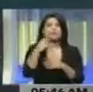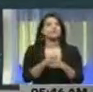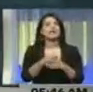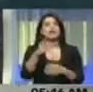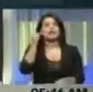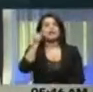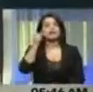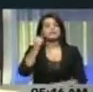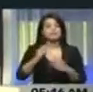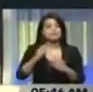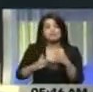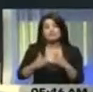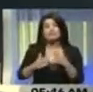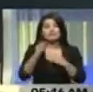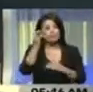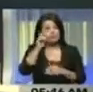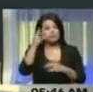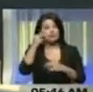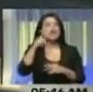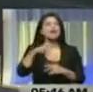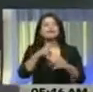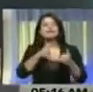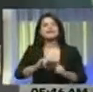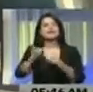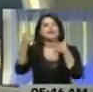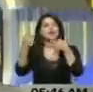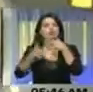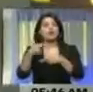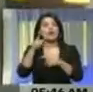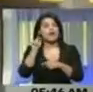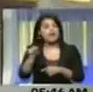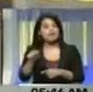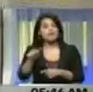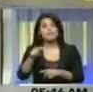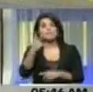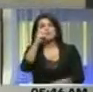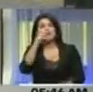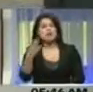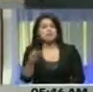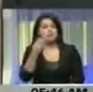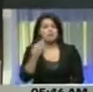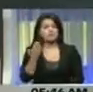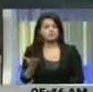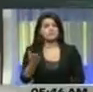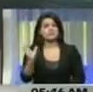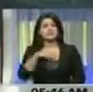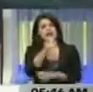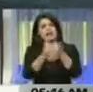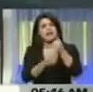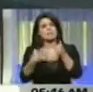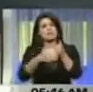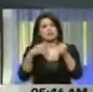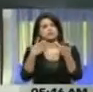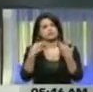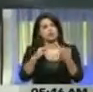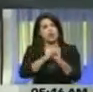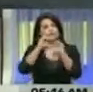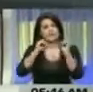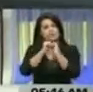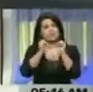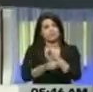Yulimar es hija de la revolución, con apenas 20 años de edad, subcampeona olímpica. Eso no ocurría nunca en el pasado y obviamente se